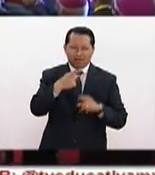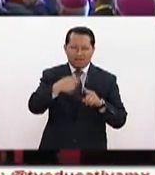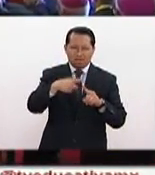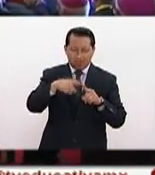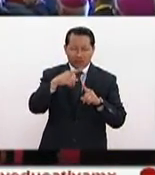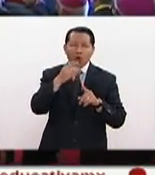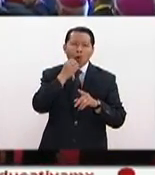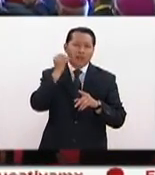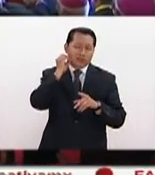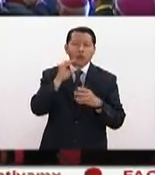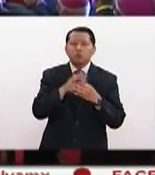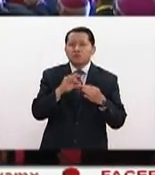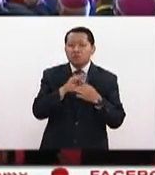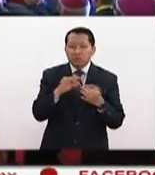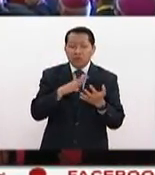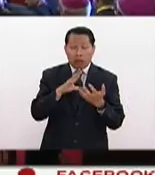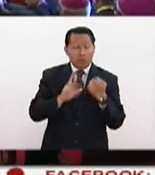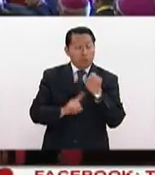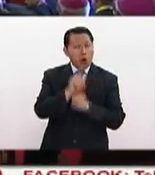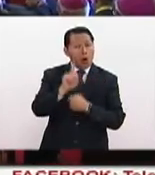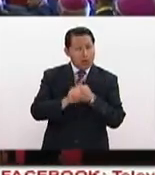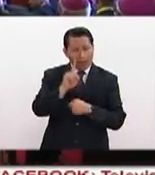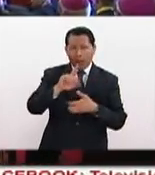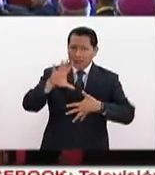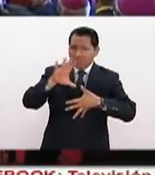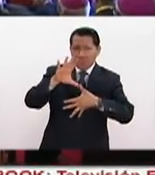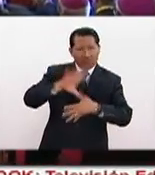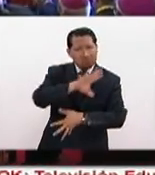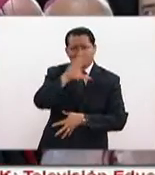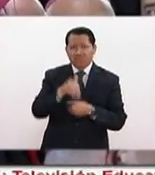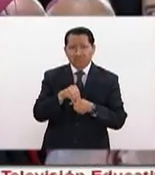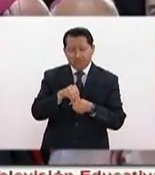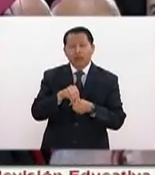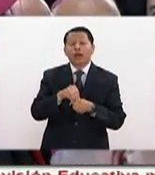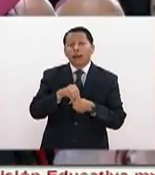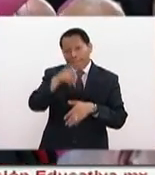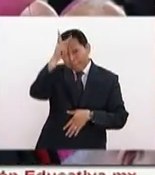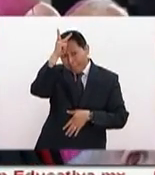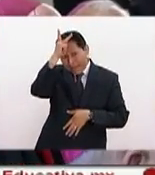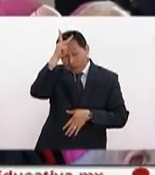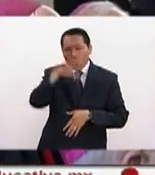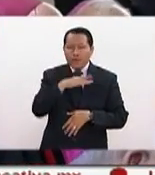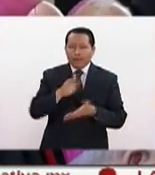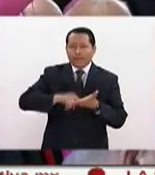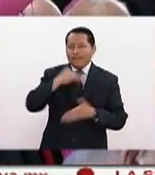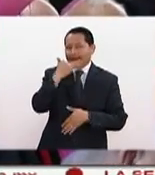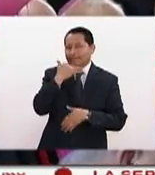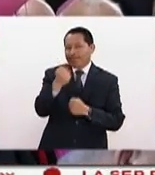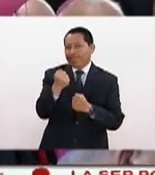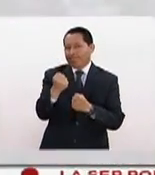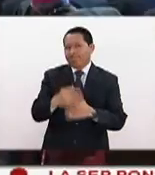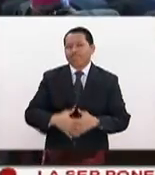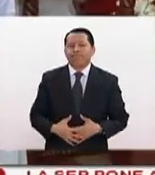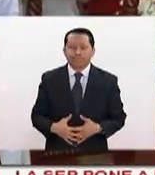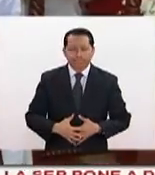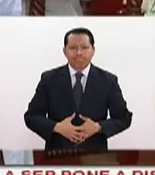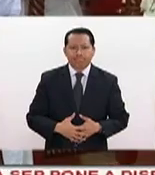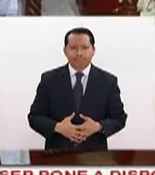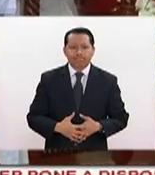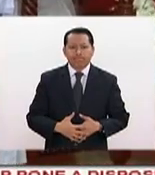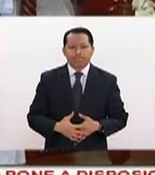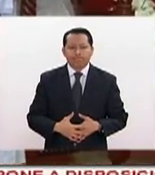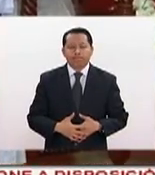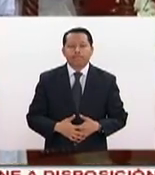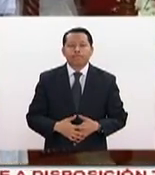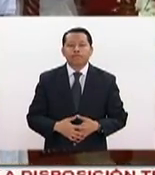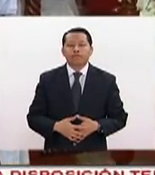un mensaje sobre la crisis política que vive todo el continente y señaló que Perú es devorado por la corrupción. ¿Qué le pasa a